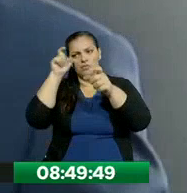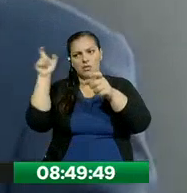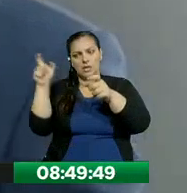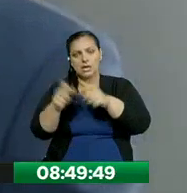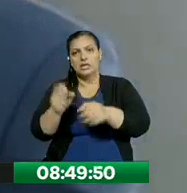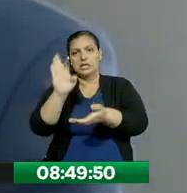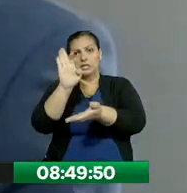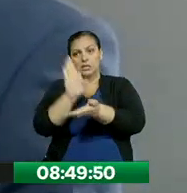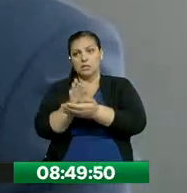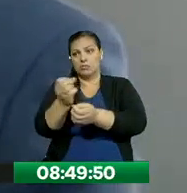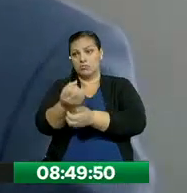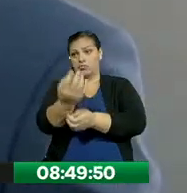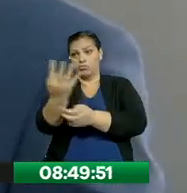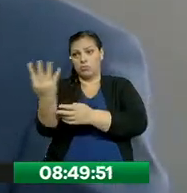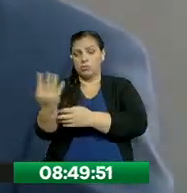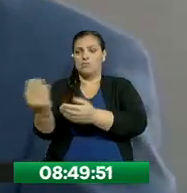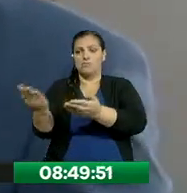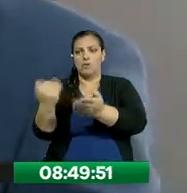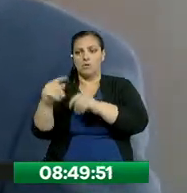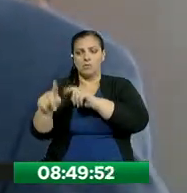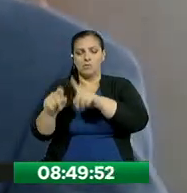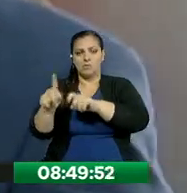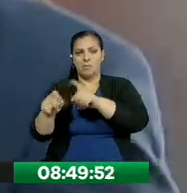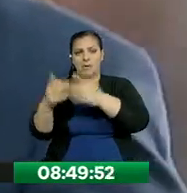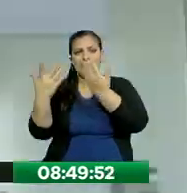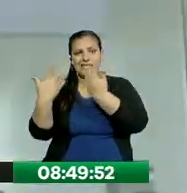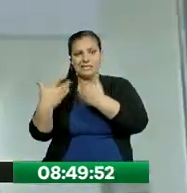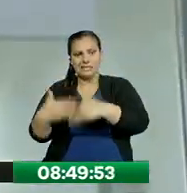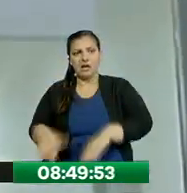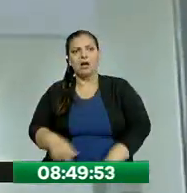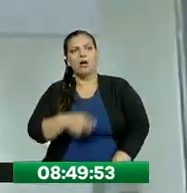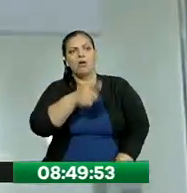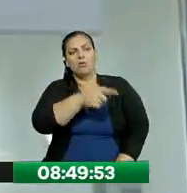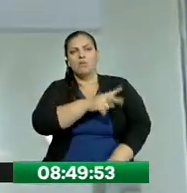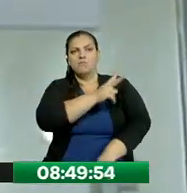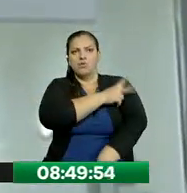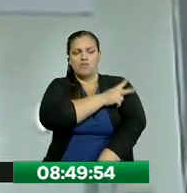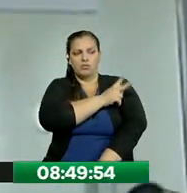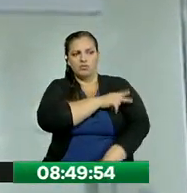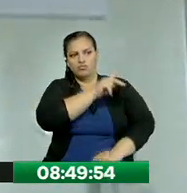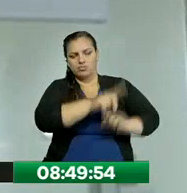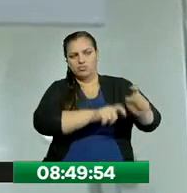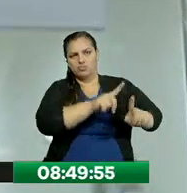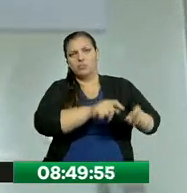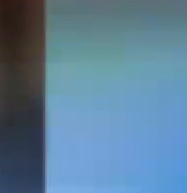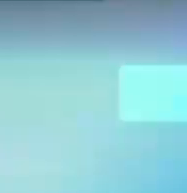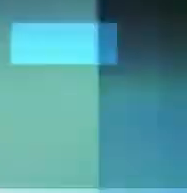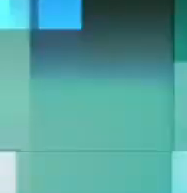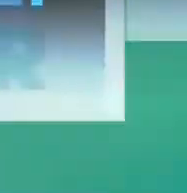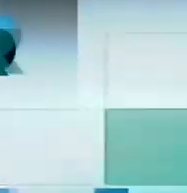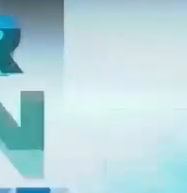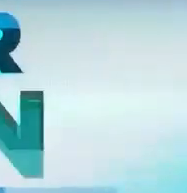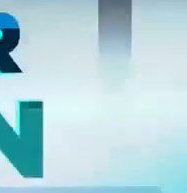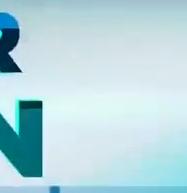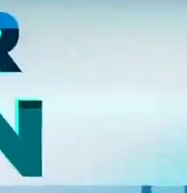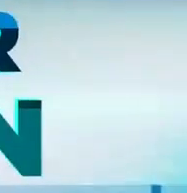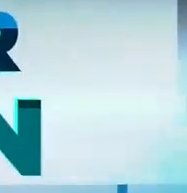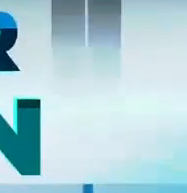de eso viene la acusación particular, luego viene la defensa técnica de cada uno de los acusados. Informó Julio César Saona.